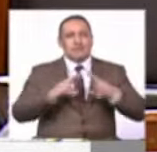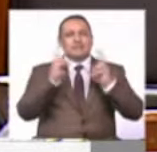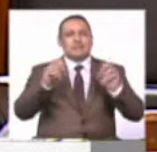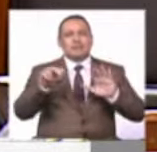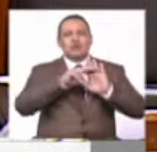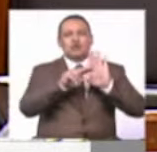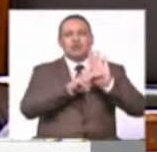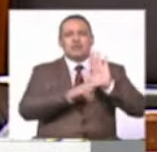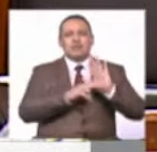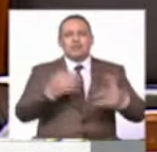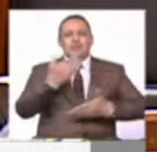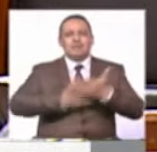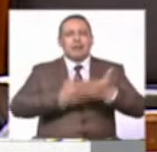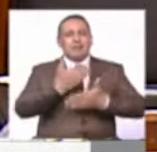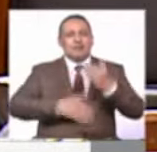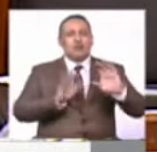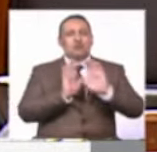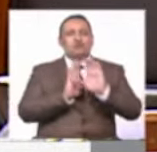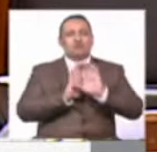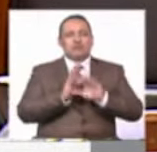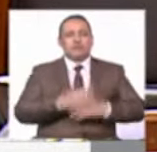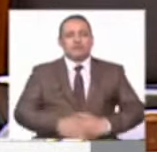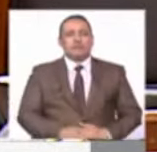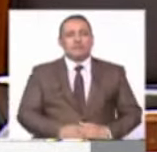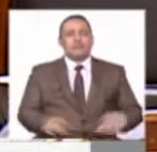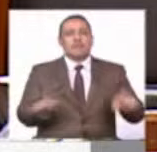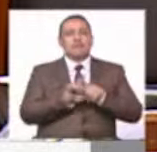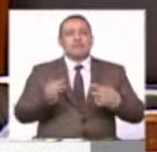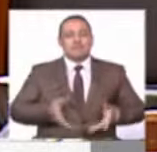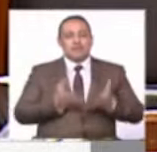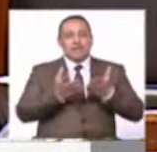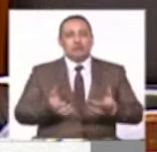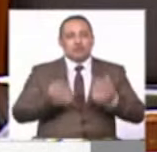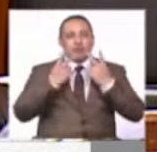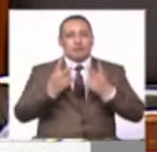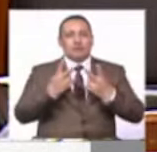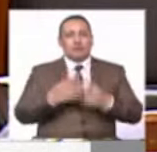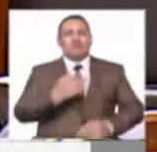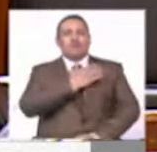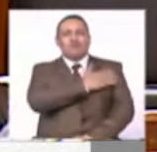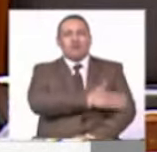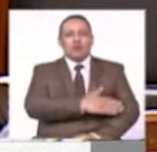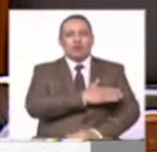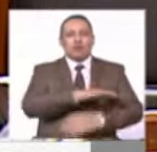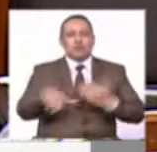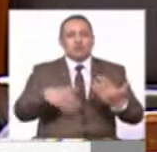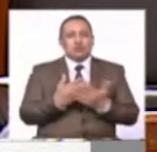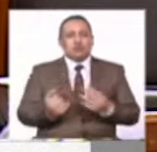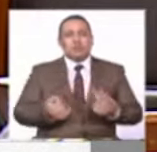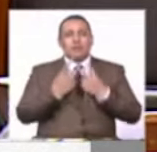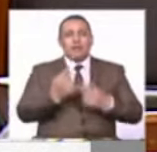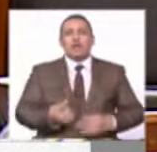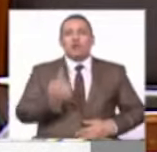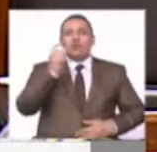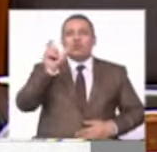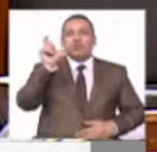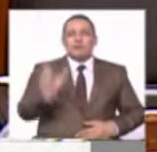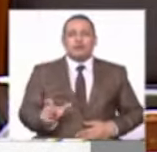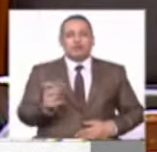normativo del texto constitucional generando así un favorecimiento para uno de